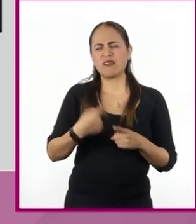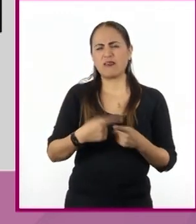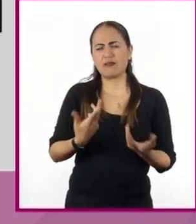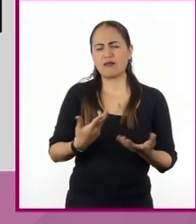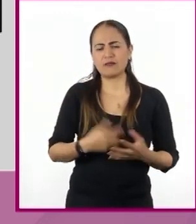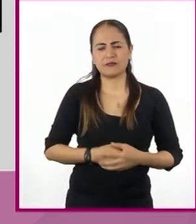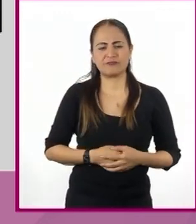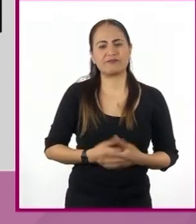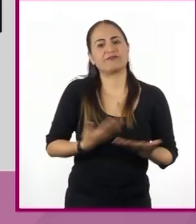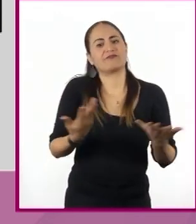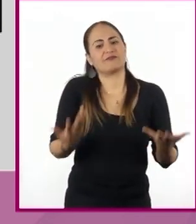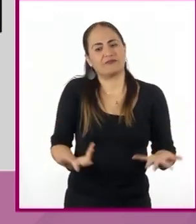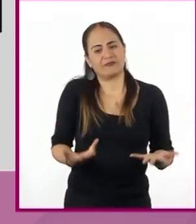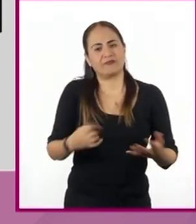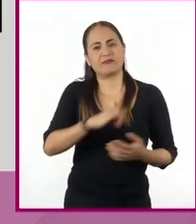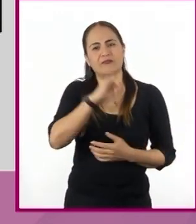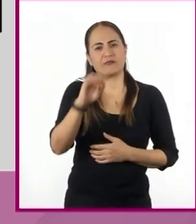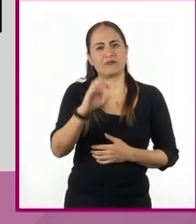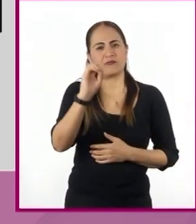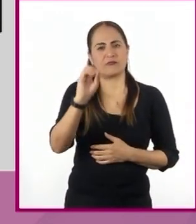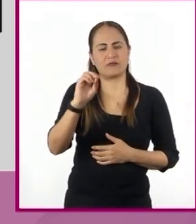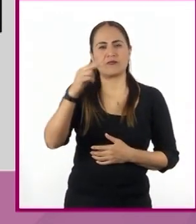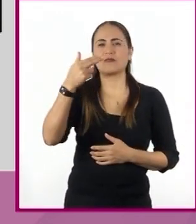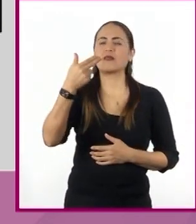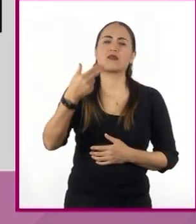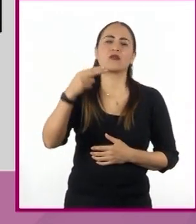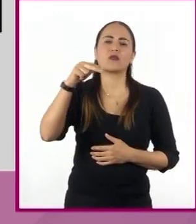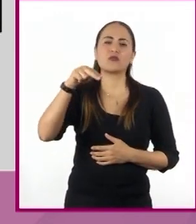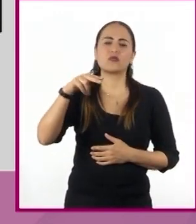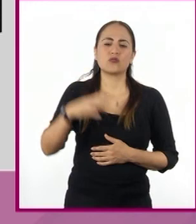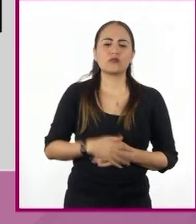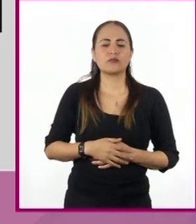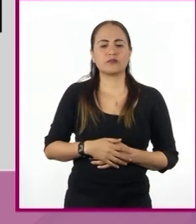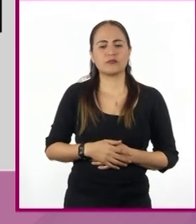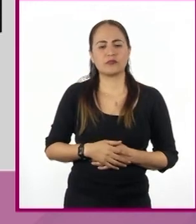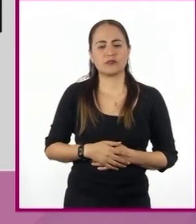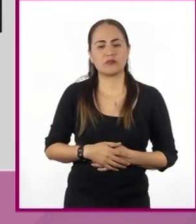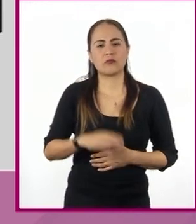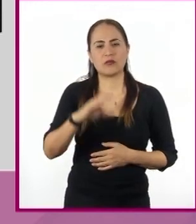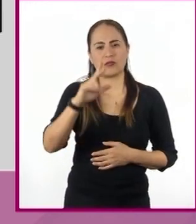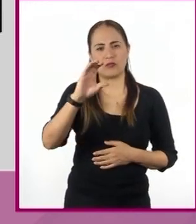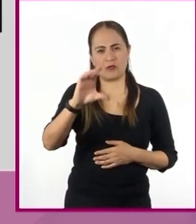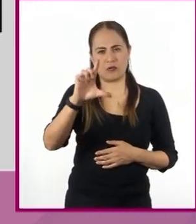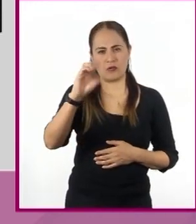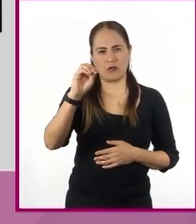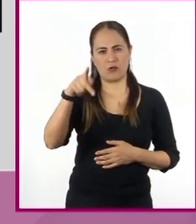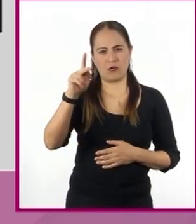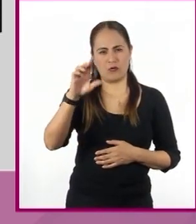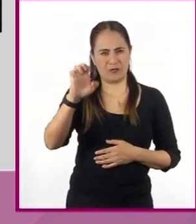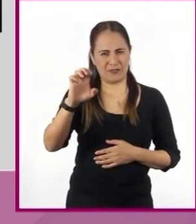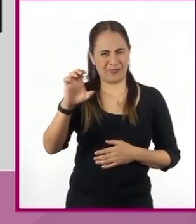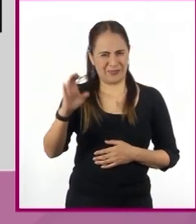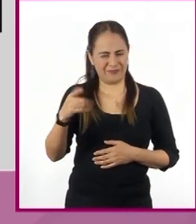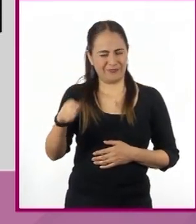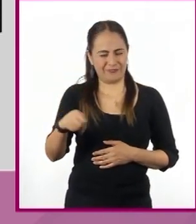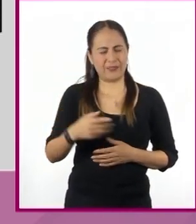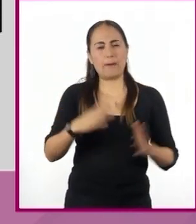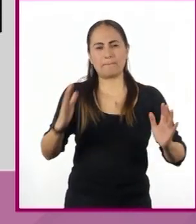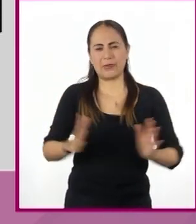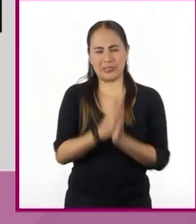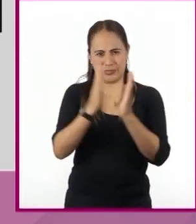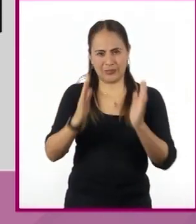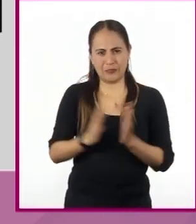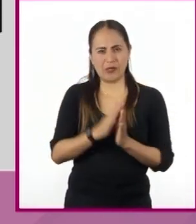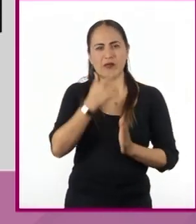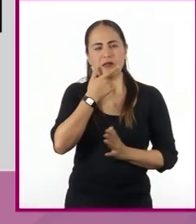Pues obviamente es John Locke, un personaje central de esta historia, pues él participó en la Revolución de